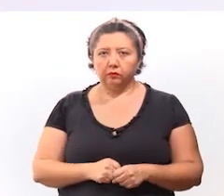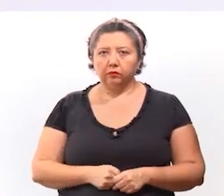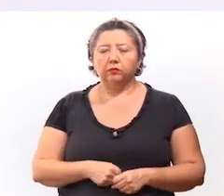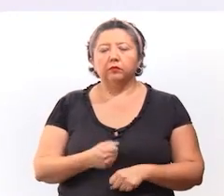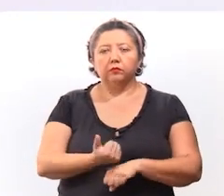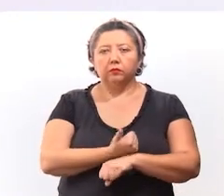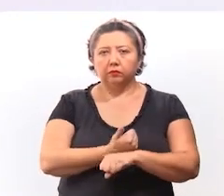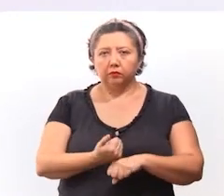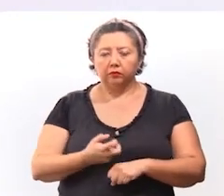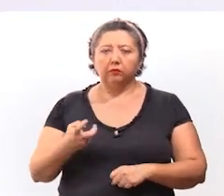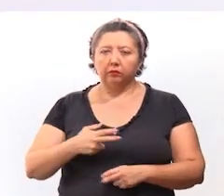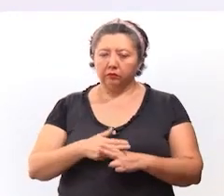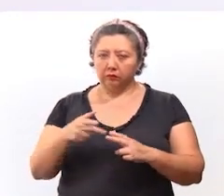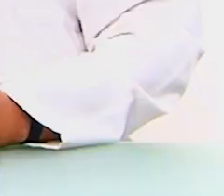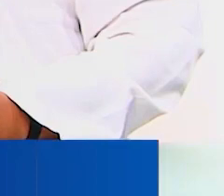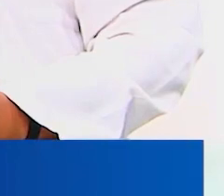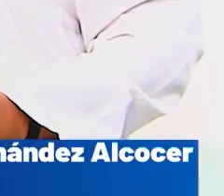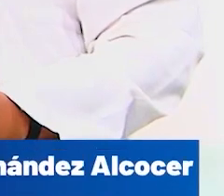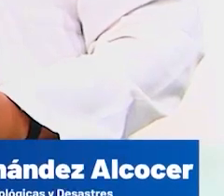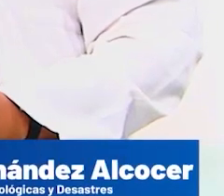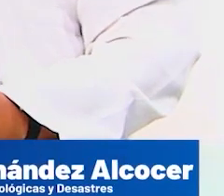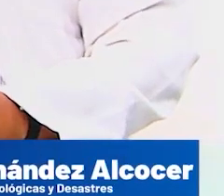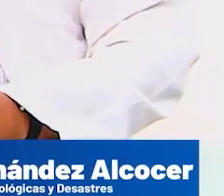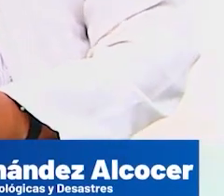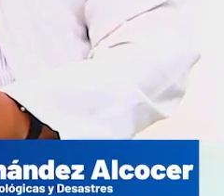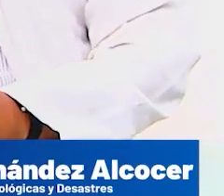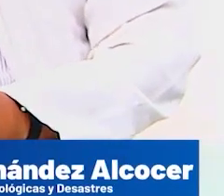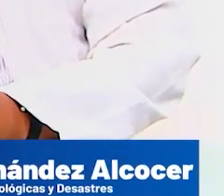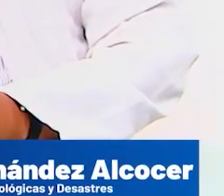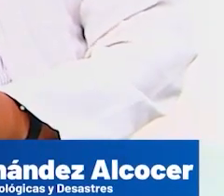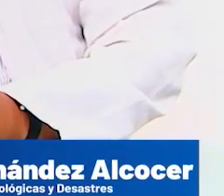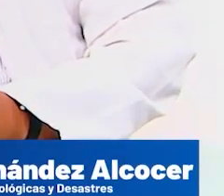marcan color amarillo. Hasta aquí mi reporte. Gracias, doctor.